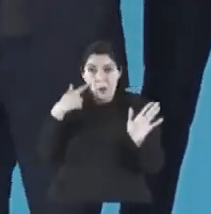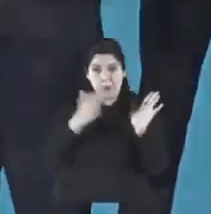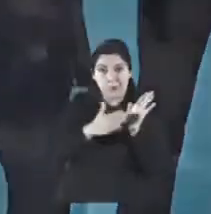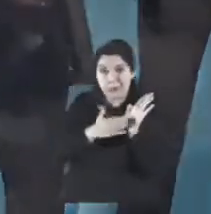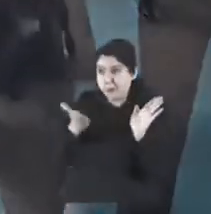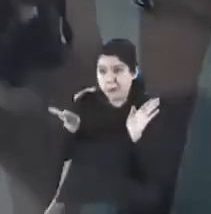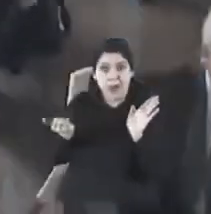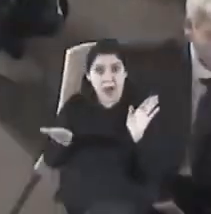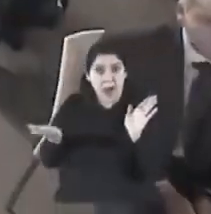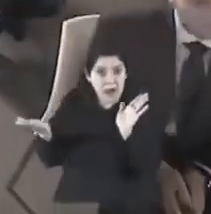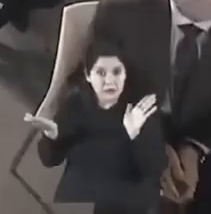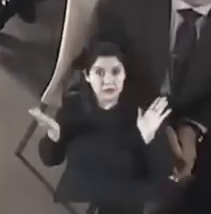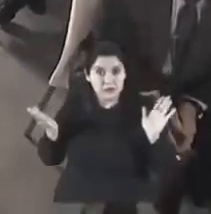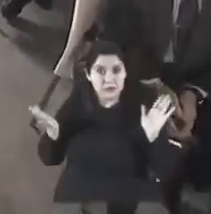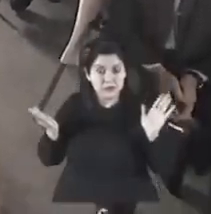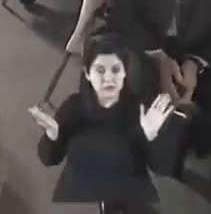embargo